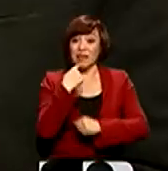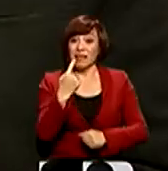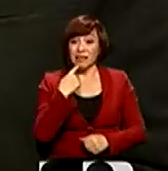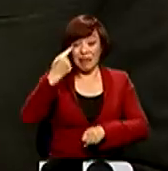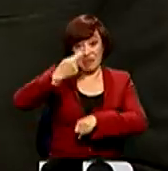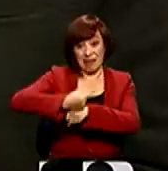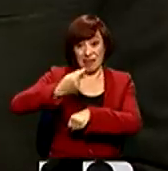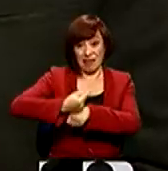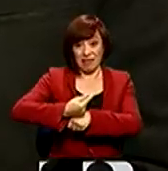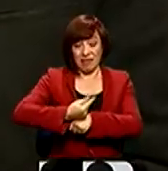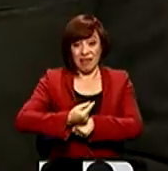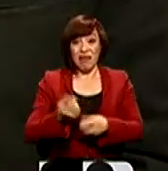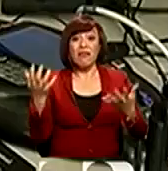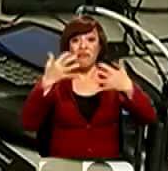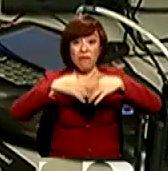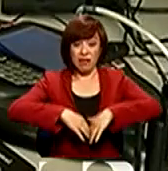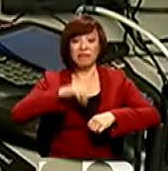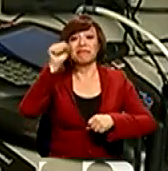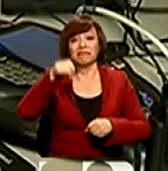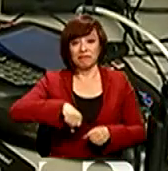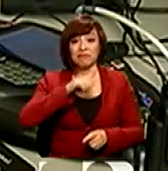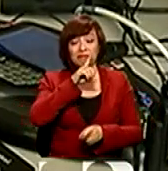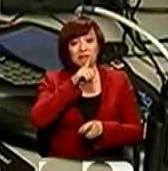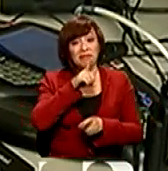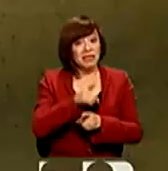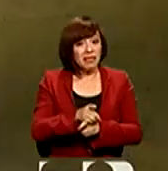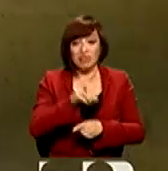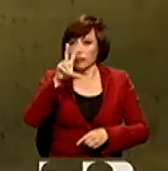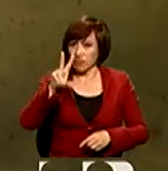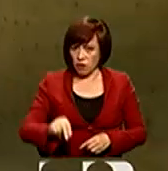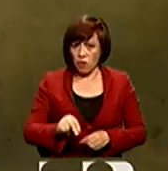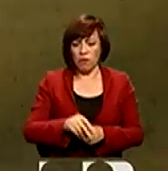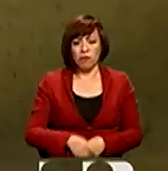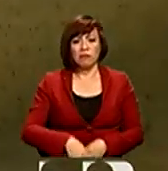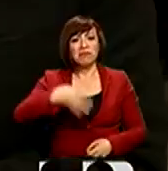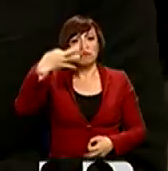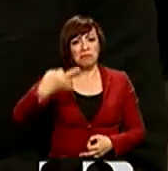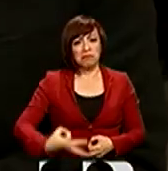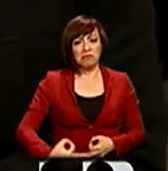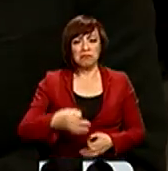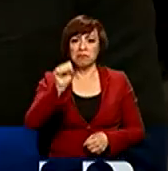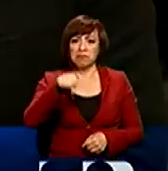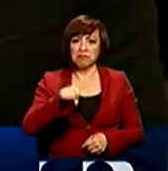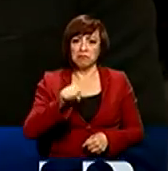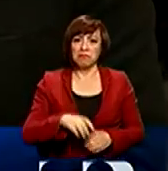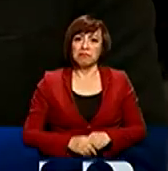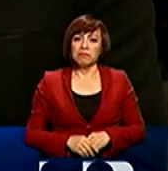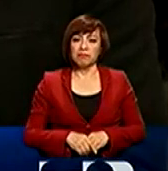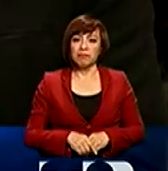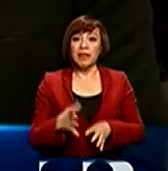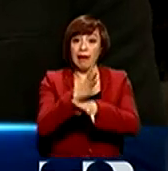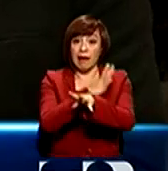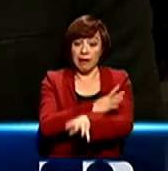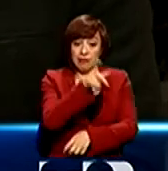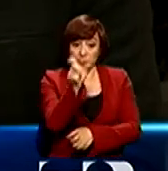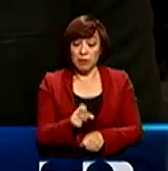confirma que fallas no hubo. Es más, el detalle del monitoreo es preciso. Quien hizo los peritajes fueron peritos de la Policía